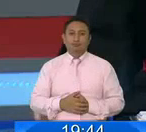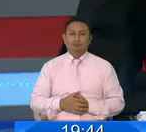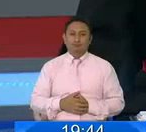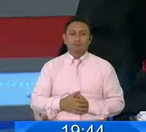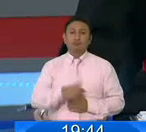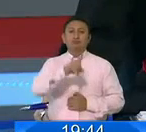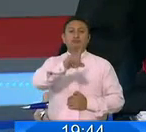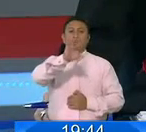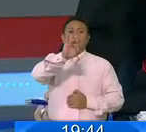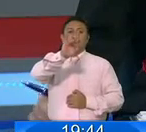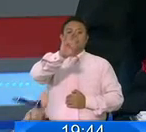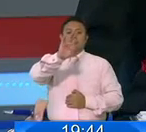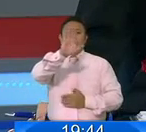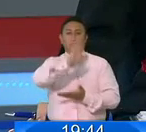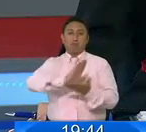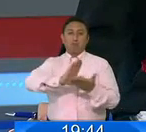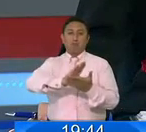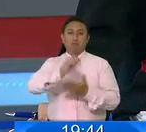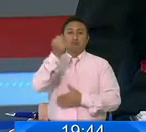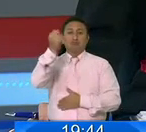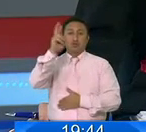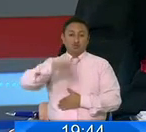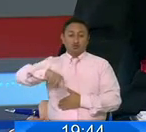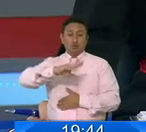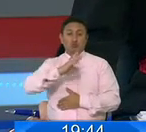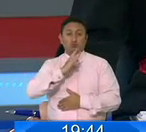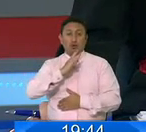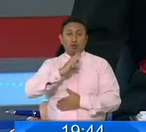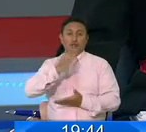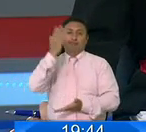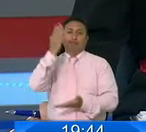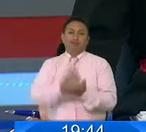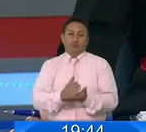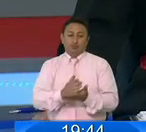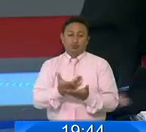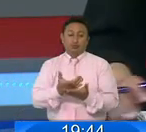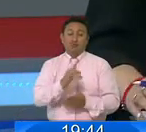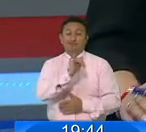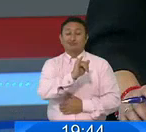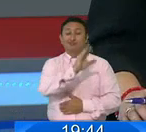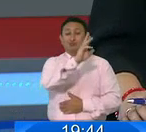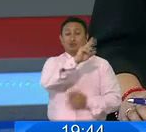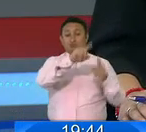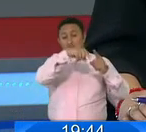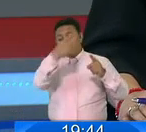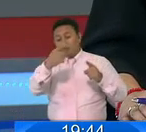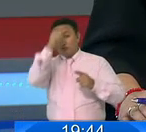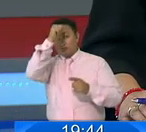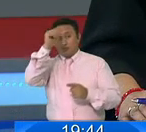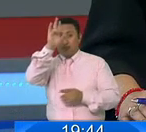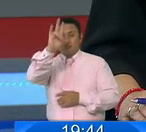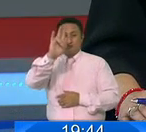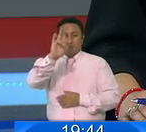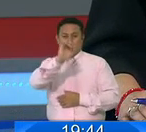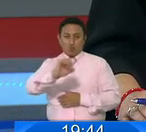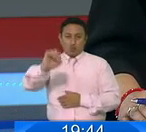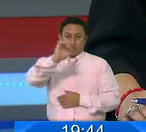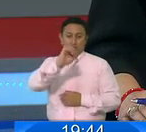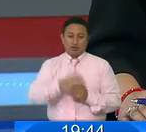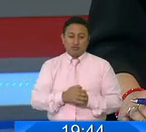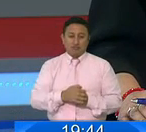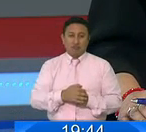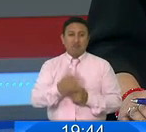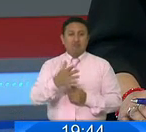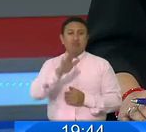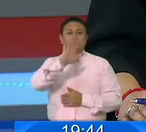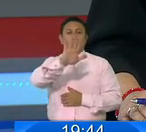187 barrios en el sur de quito no tendrán suministro de agua potable desde el sábado 6 hasta el domingo 7 de octubre cerca de